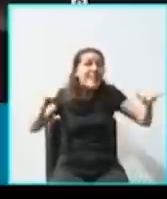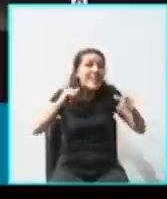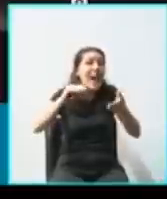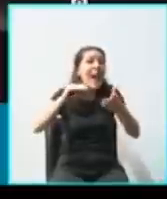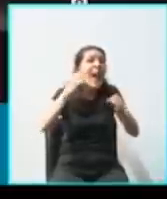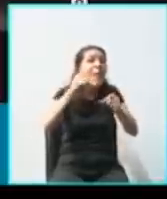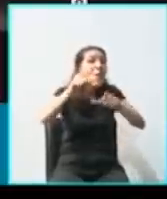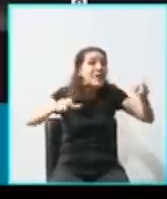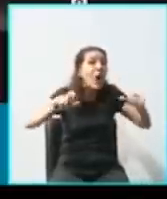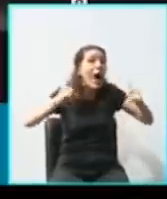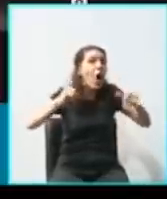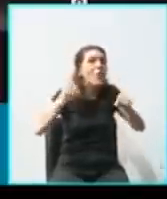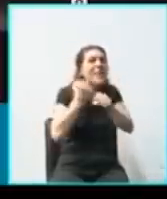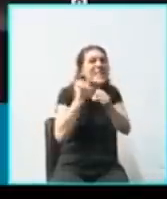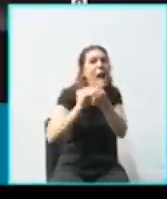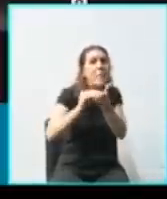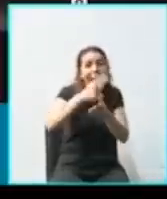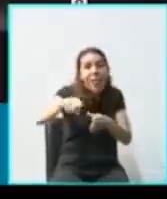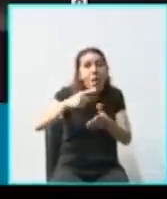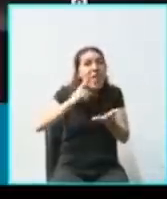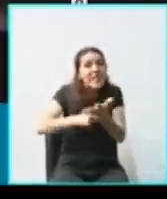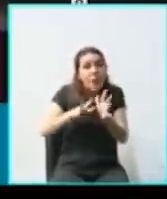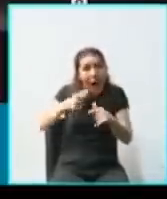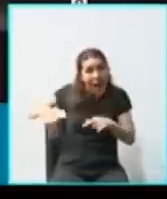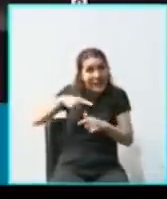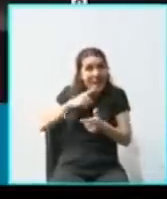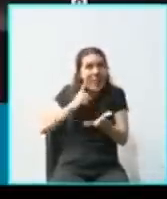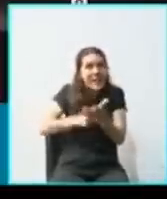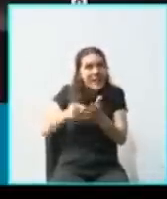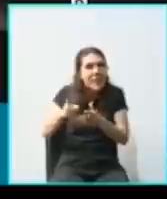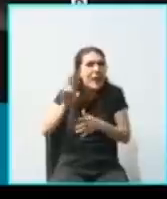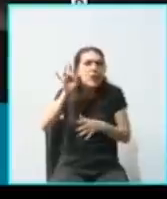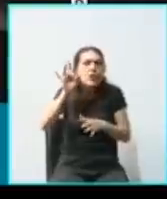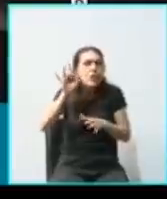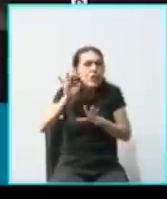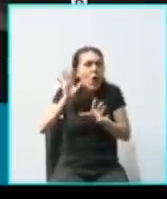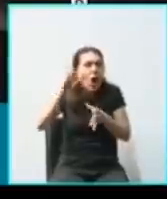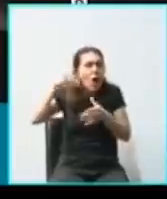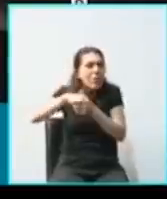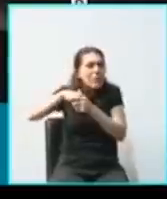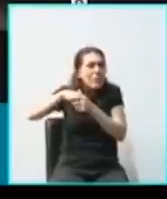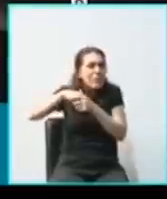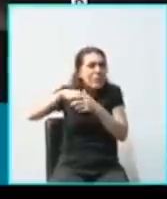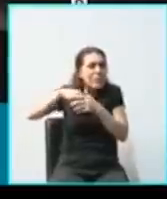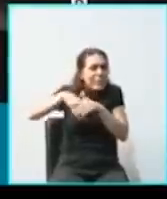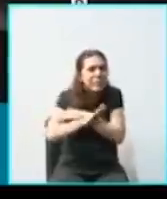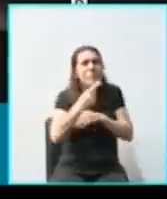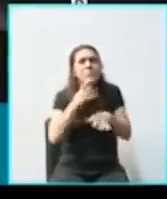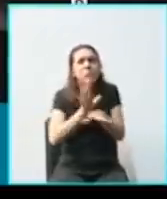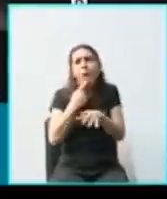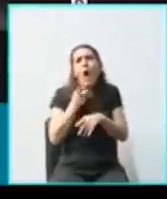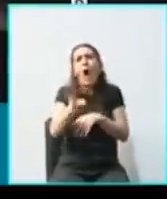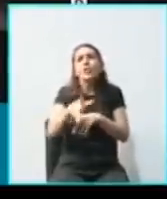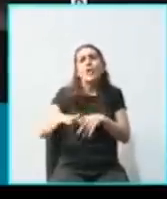a la juventud, que este tipo de medidas solamente esconden el programa antipopular que se